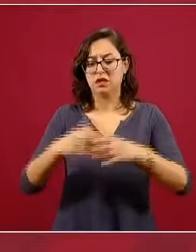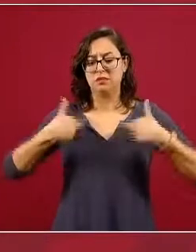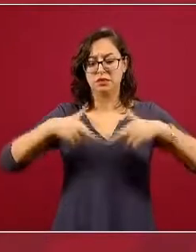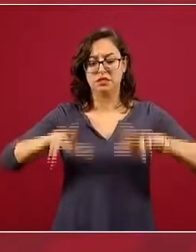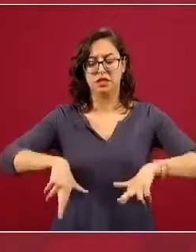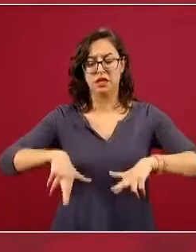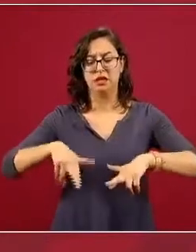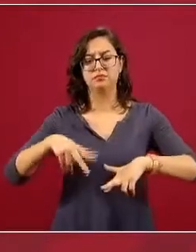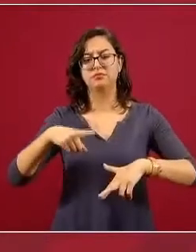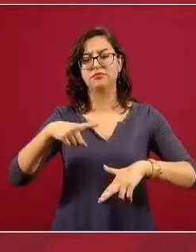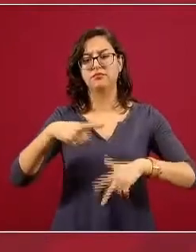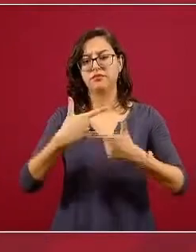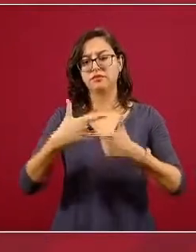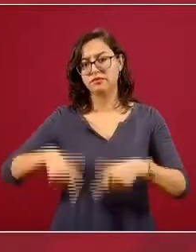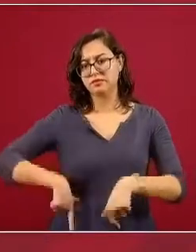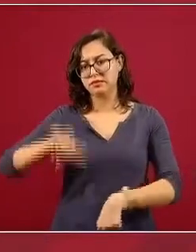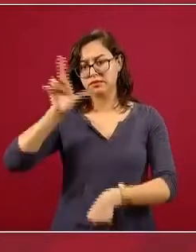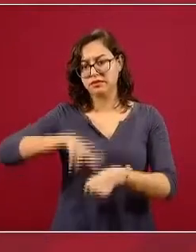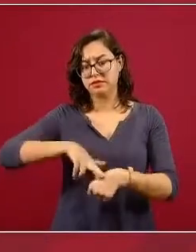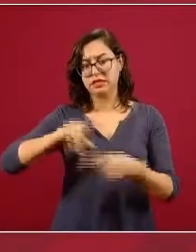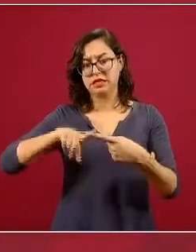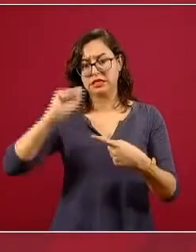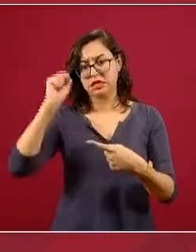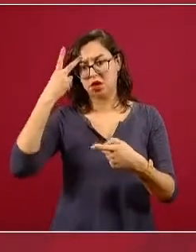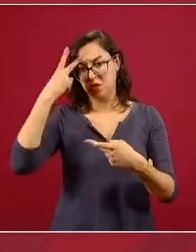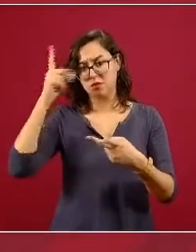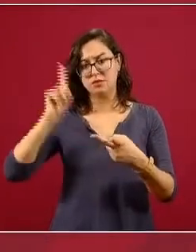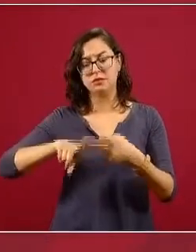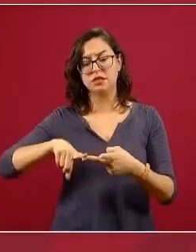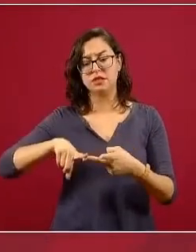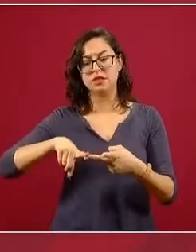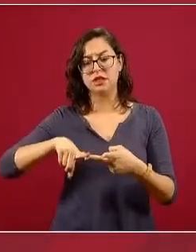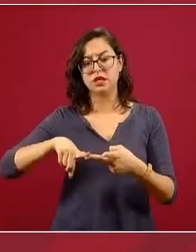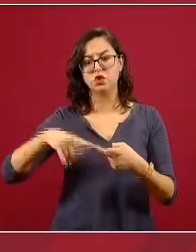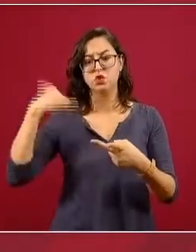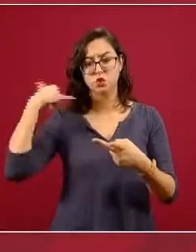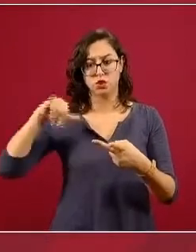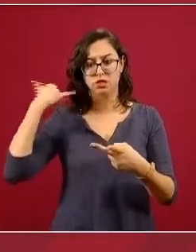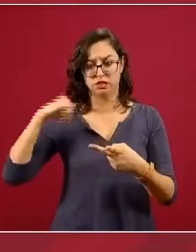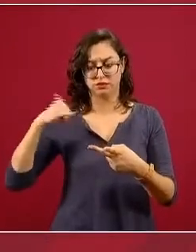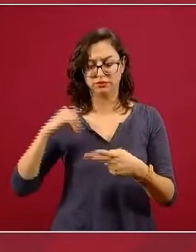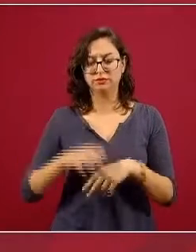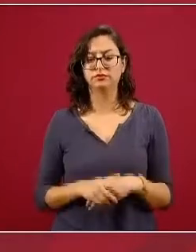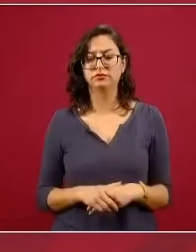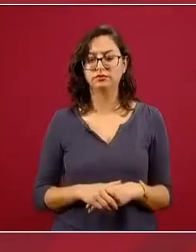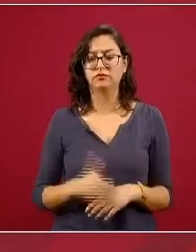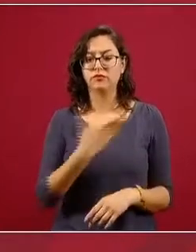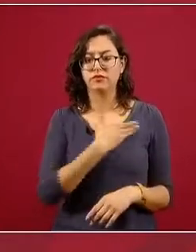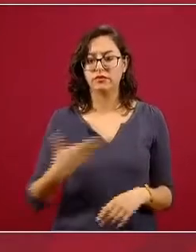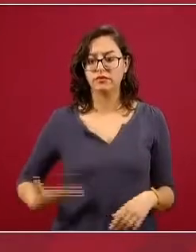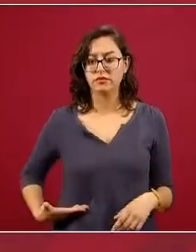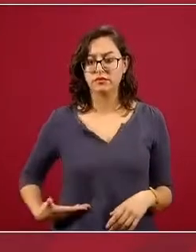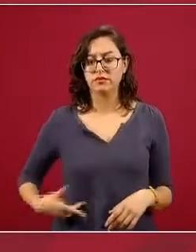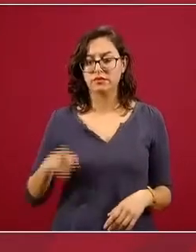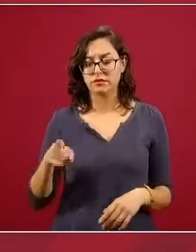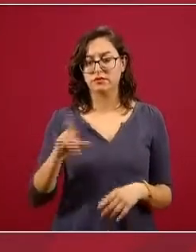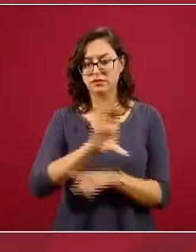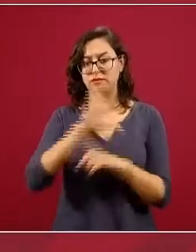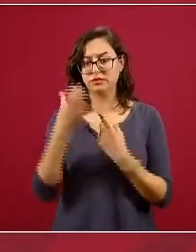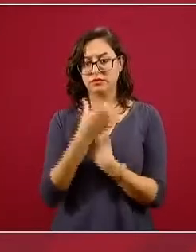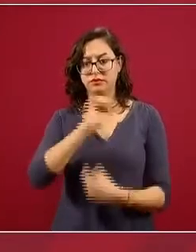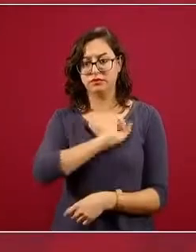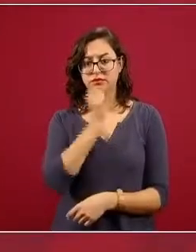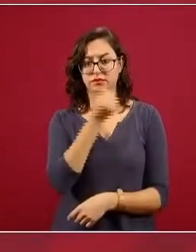Carreras de San Luis Potosí y el gobernador Mauricio Vila de Yucatán, quien además es el presidente de la Comisión de Salud